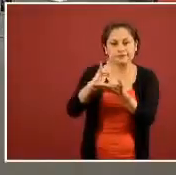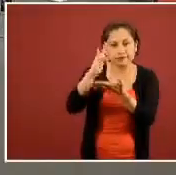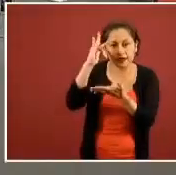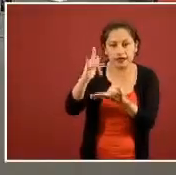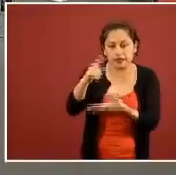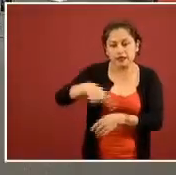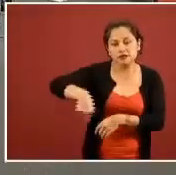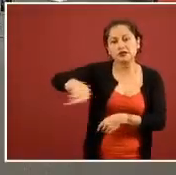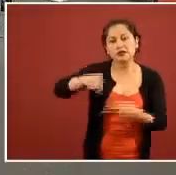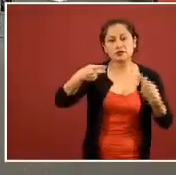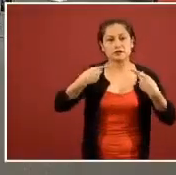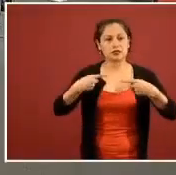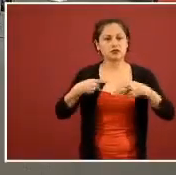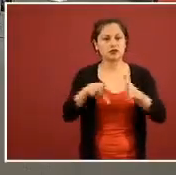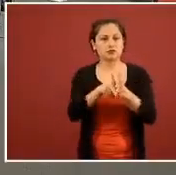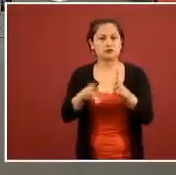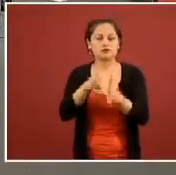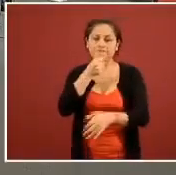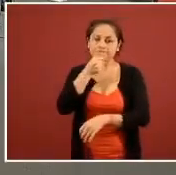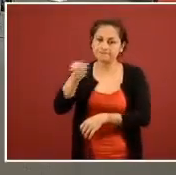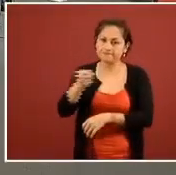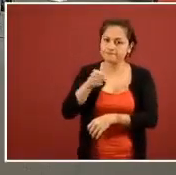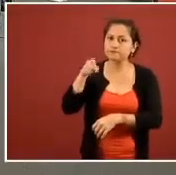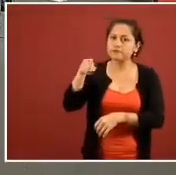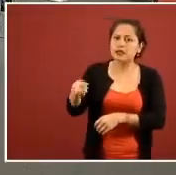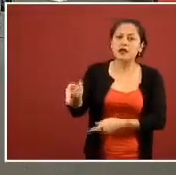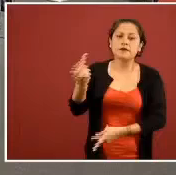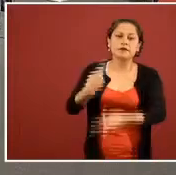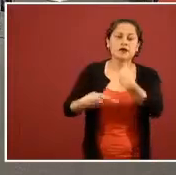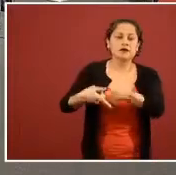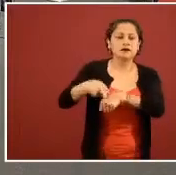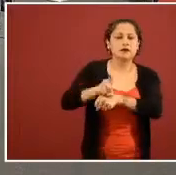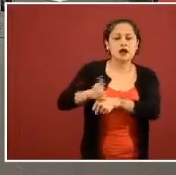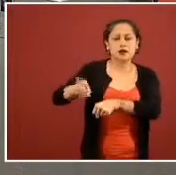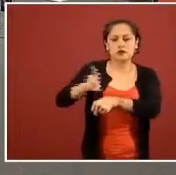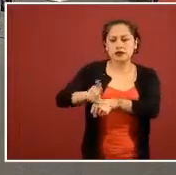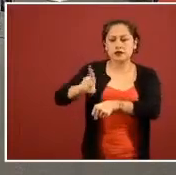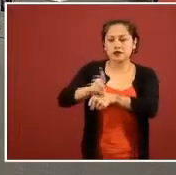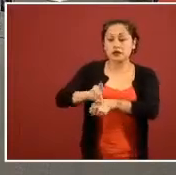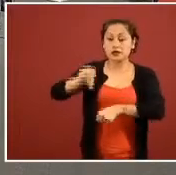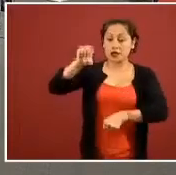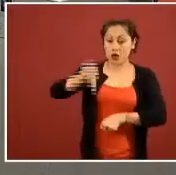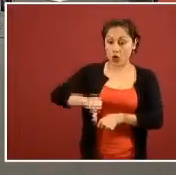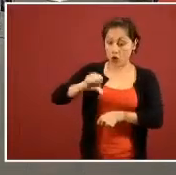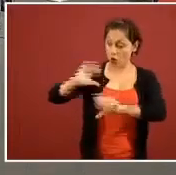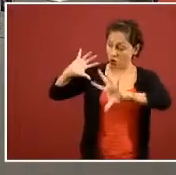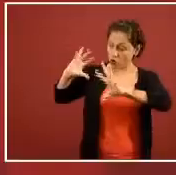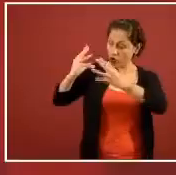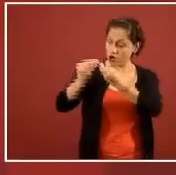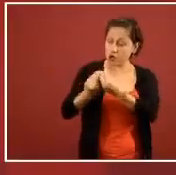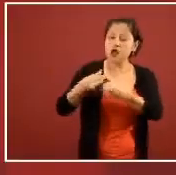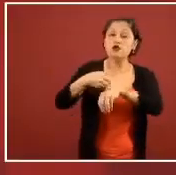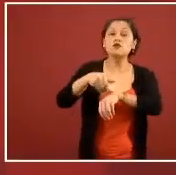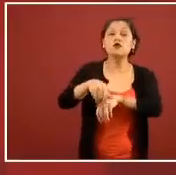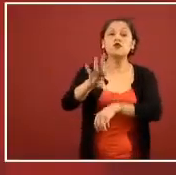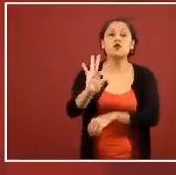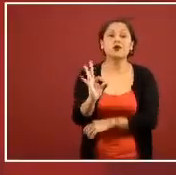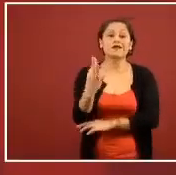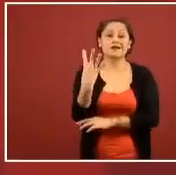comunicadores, que han estado aquí presentes día con día. Hoy cumplimos la sesión 44 de